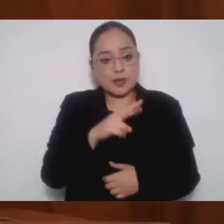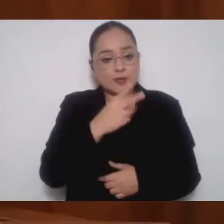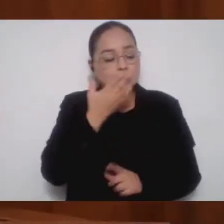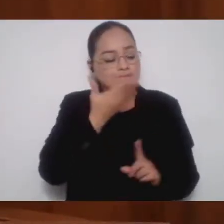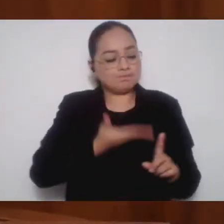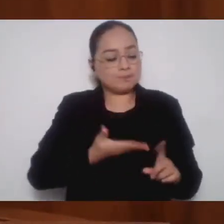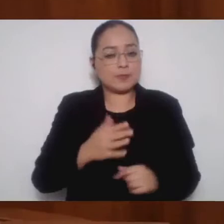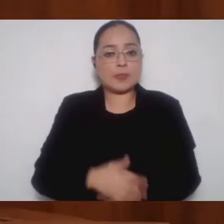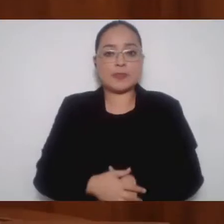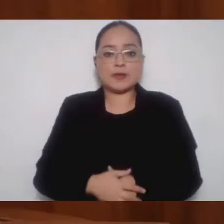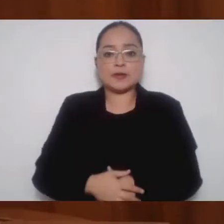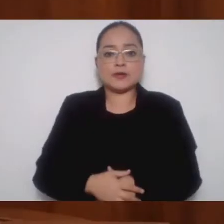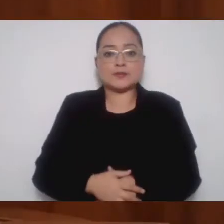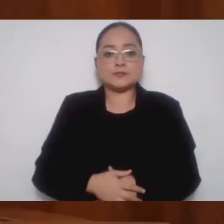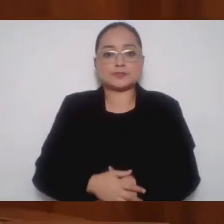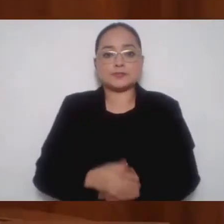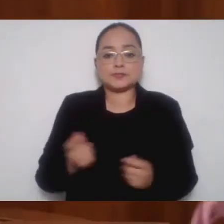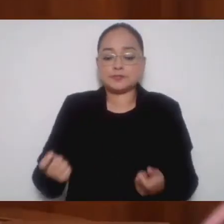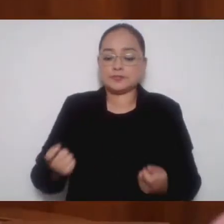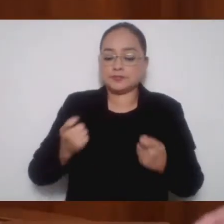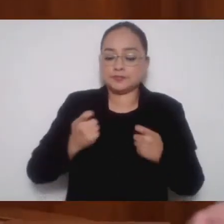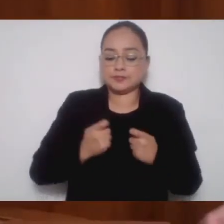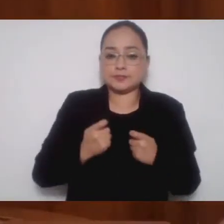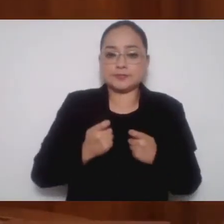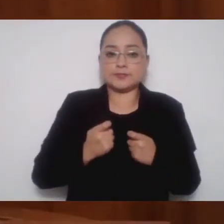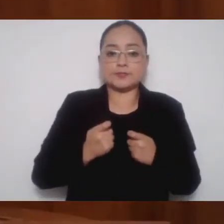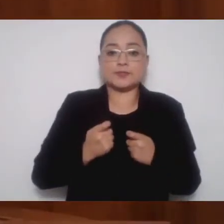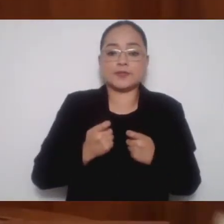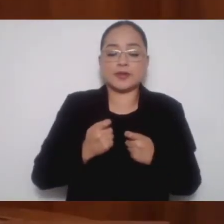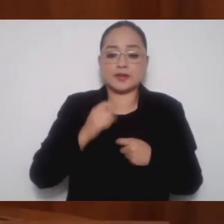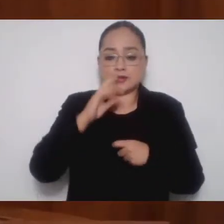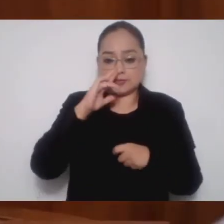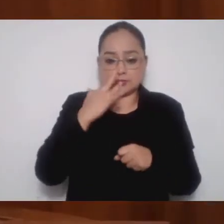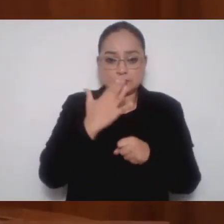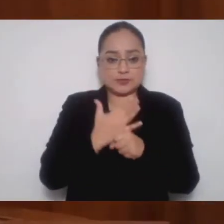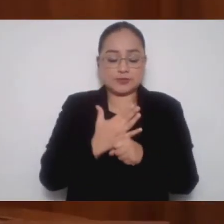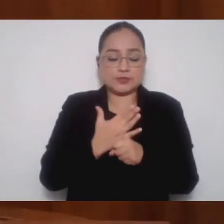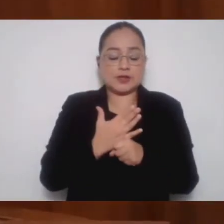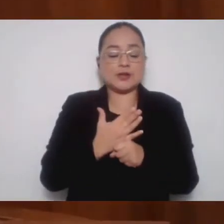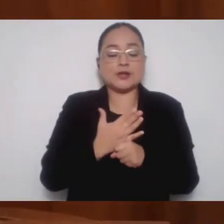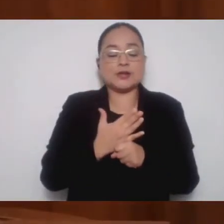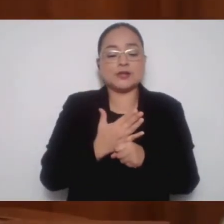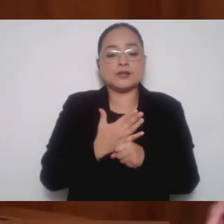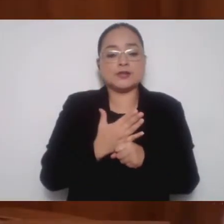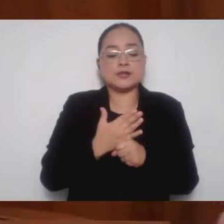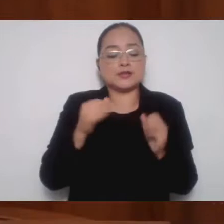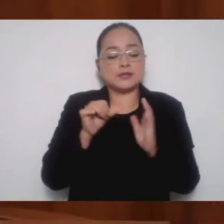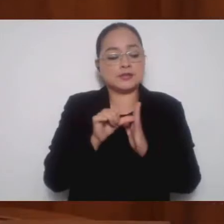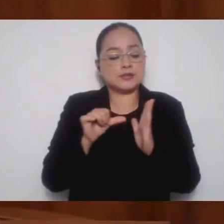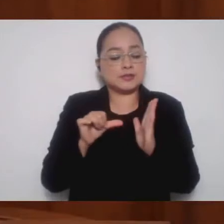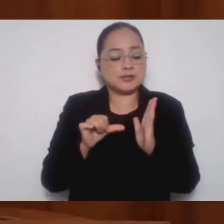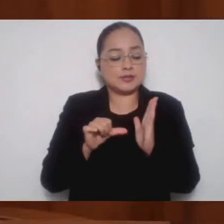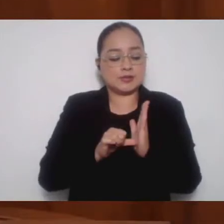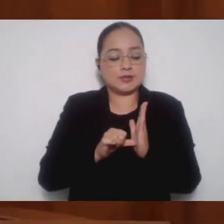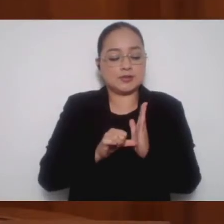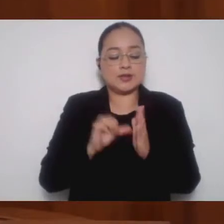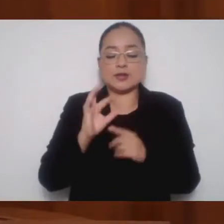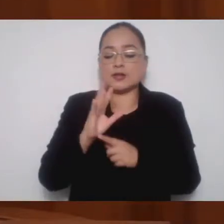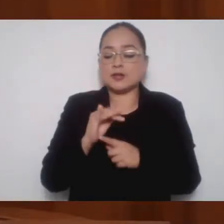México, presente. En ejercicio de las facultades que me confieren los